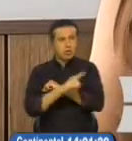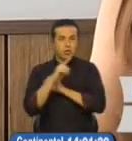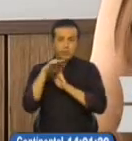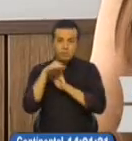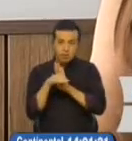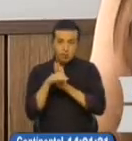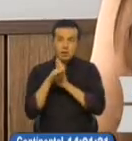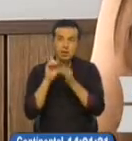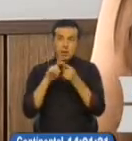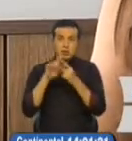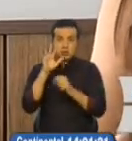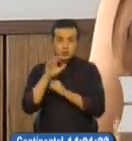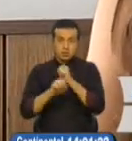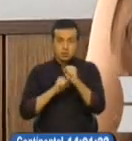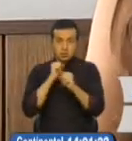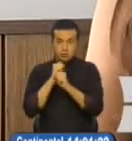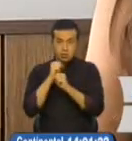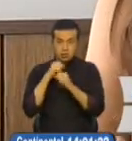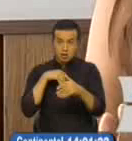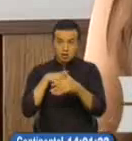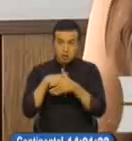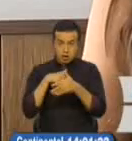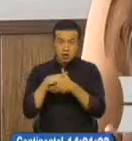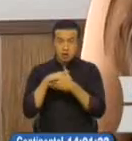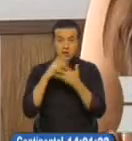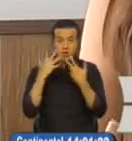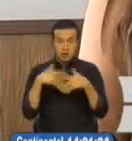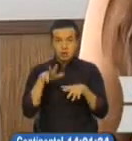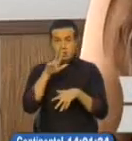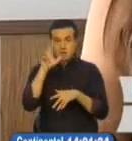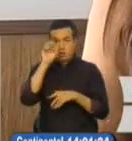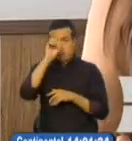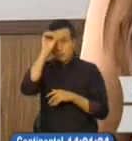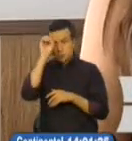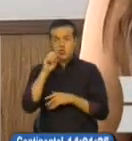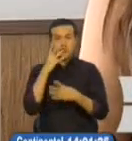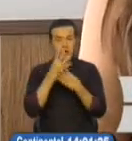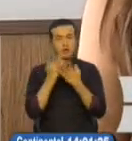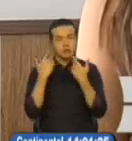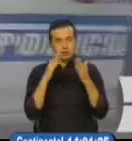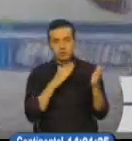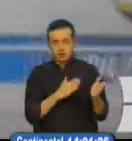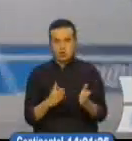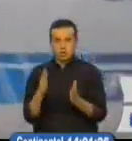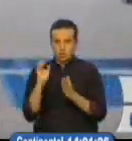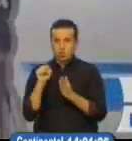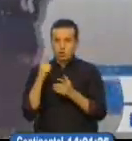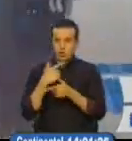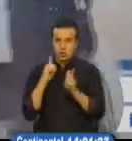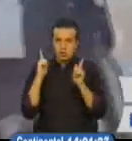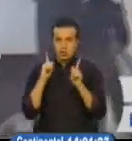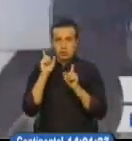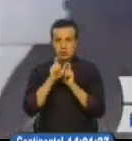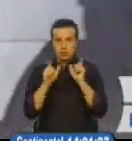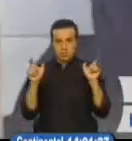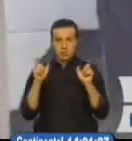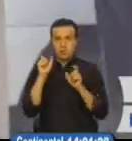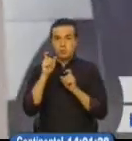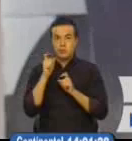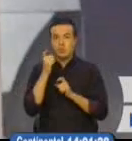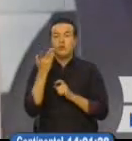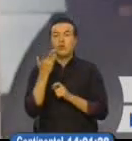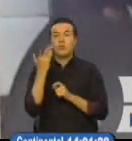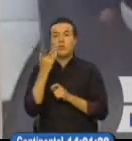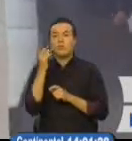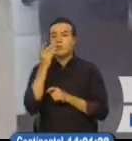con penas de 5 años y que hayan estado al menos el 30% de la pena cumplida. En el caso de las denominadas mulas del narcotráfico,